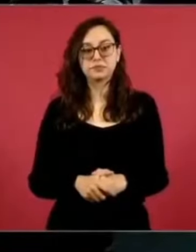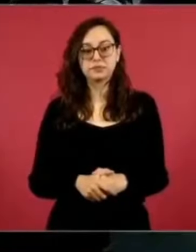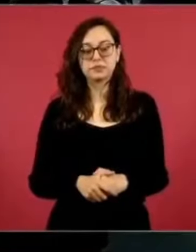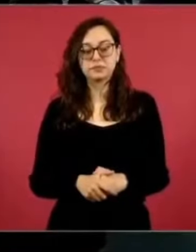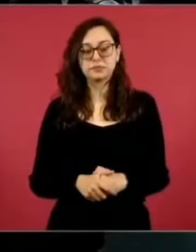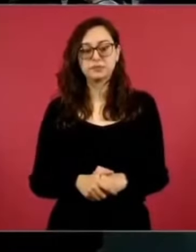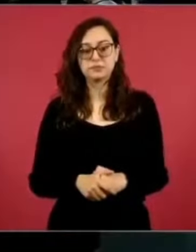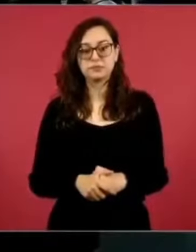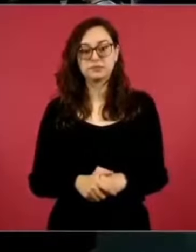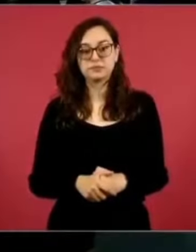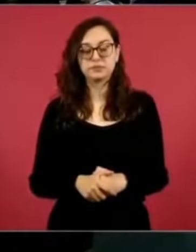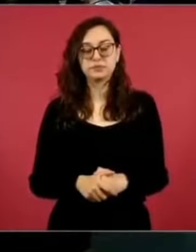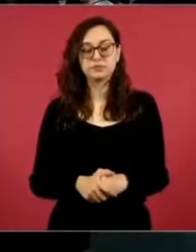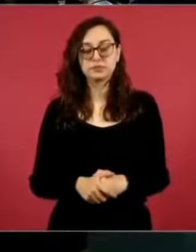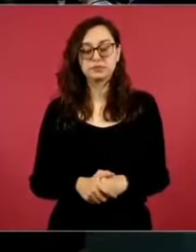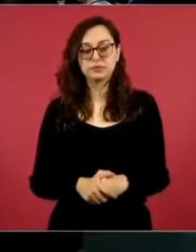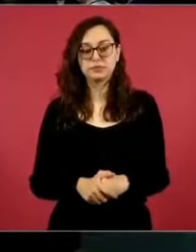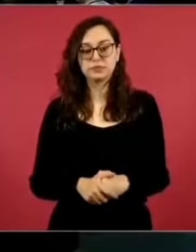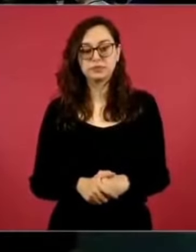Sí.